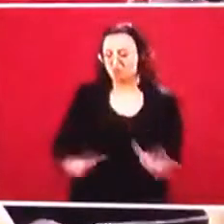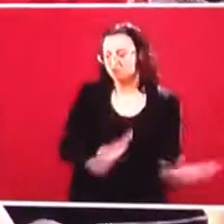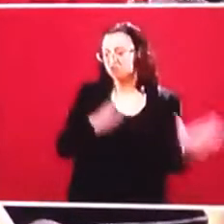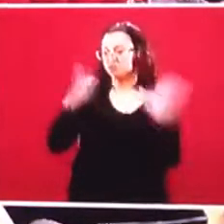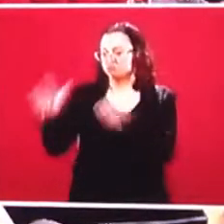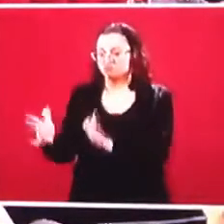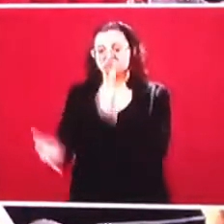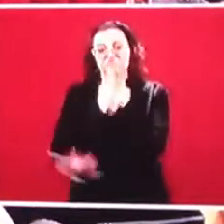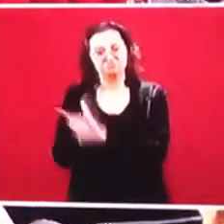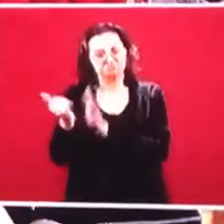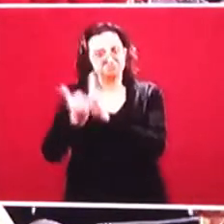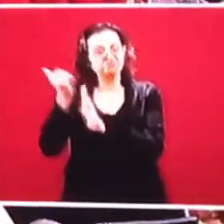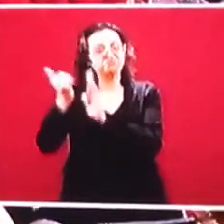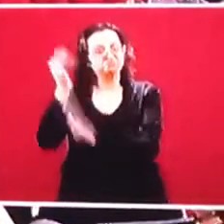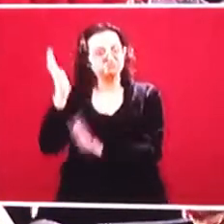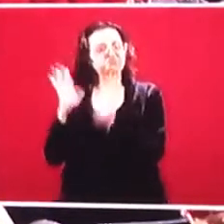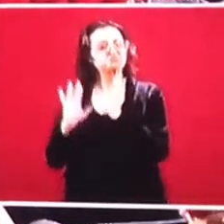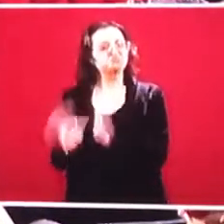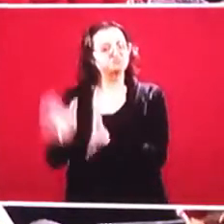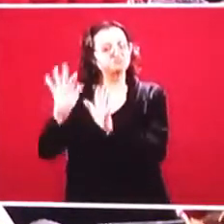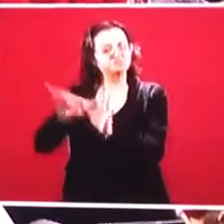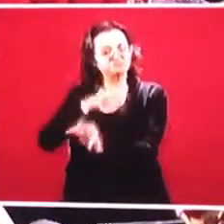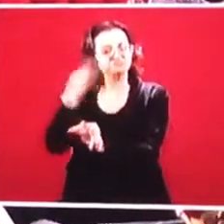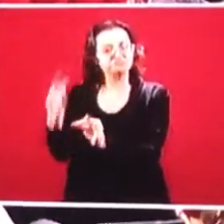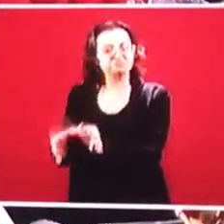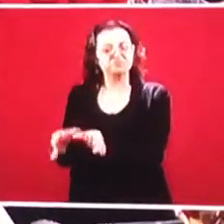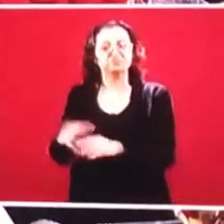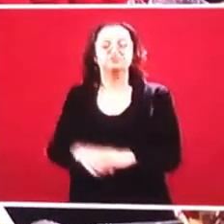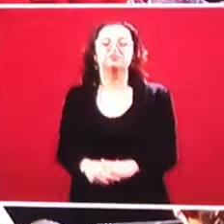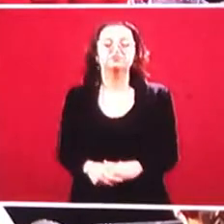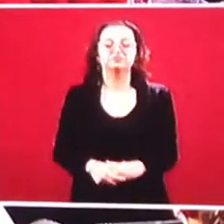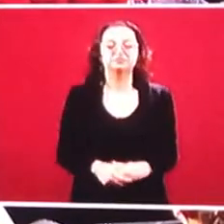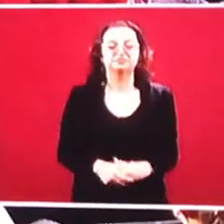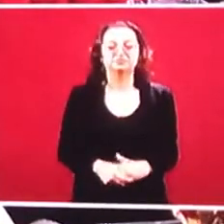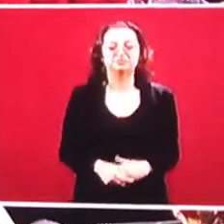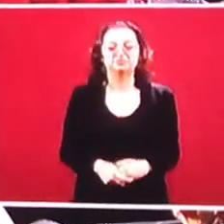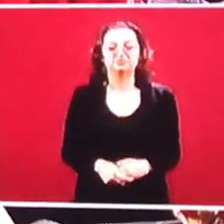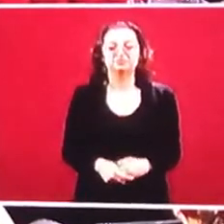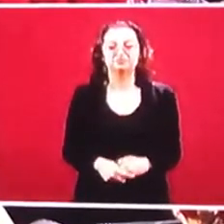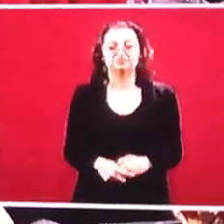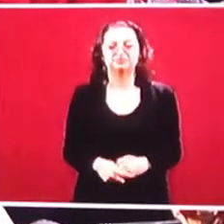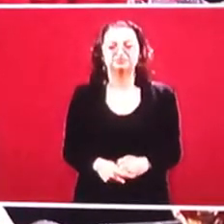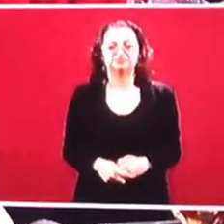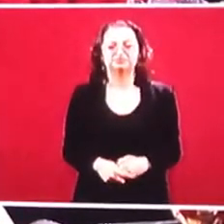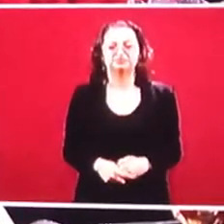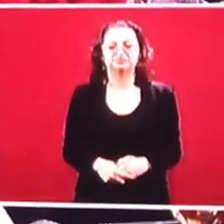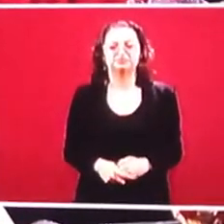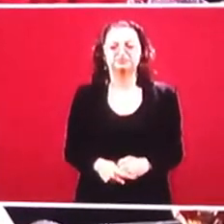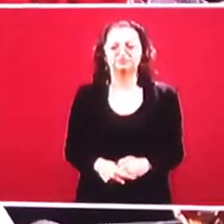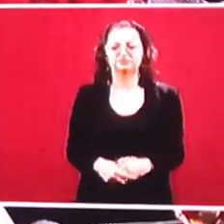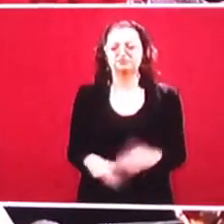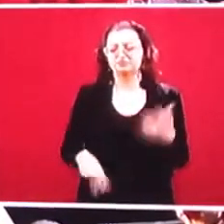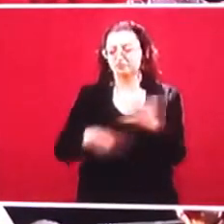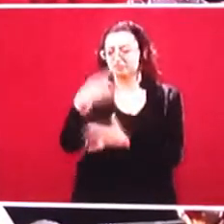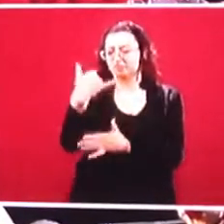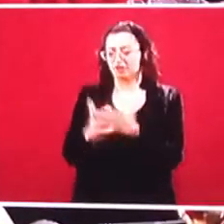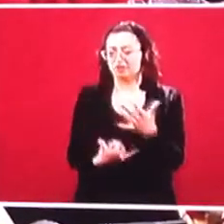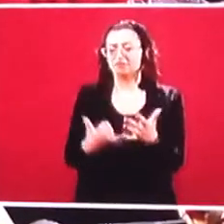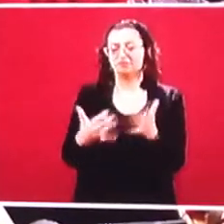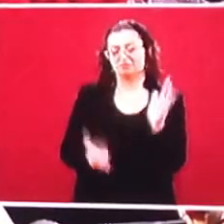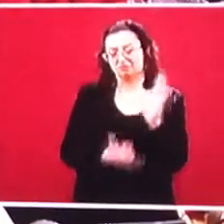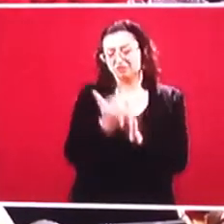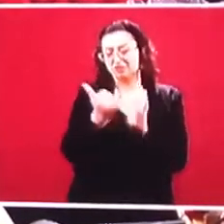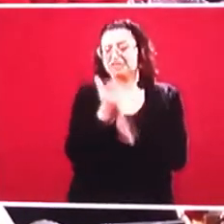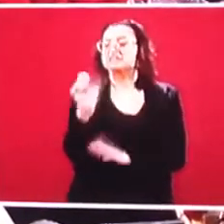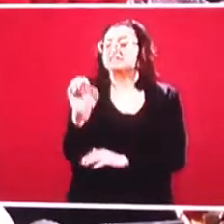Obrador critica, le molesta, eso, de eso trata el artículo que vamos a publicar, eso sí, mañana, en un diario local, para